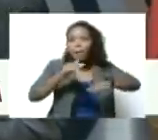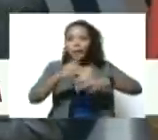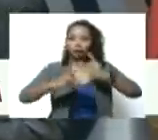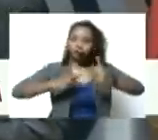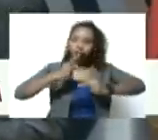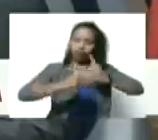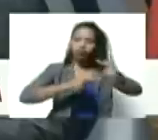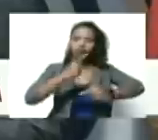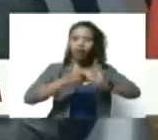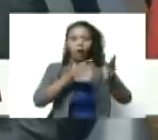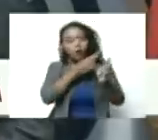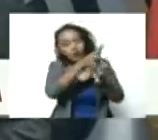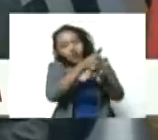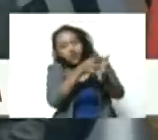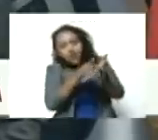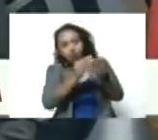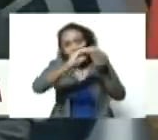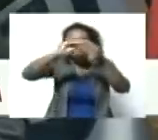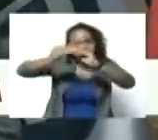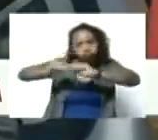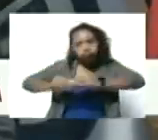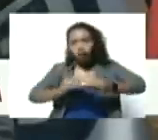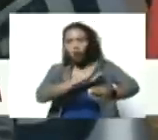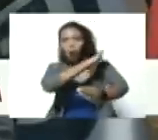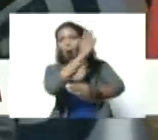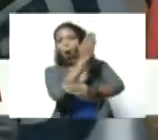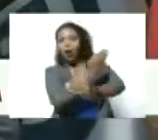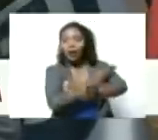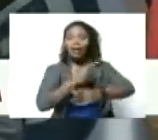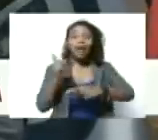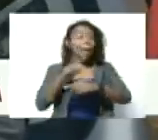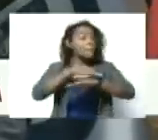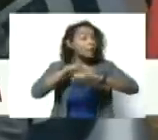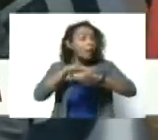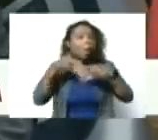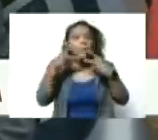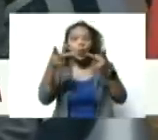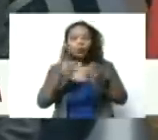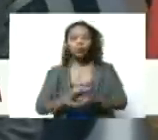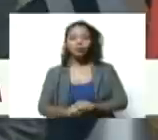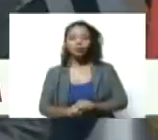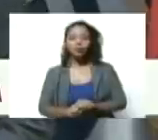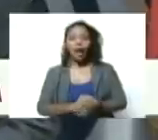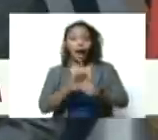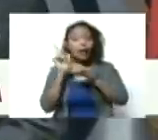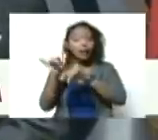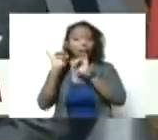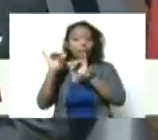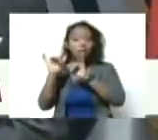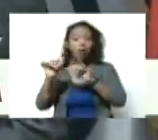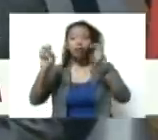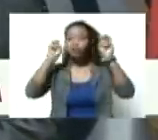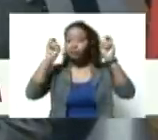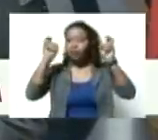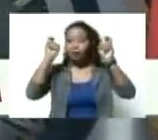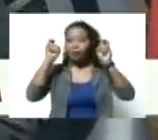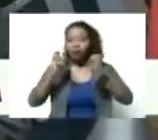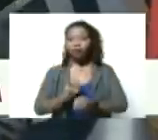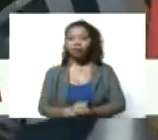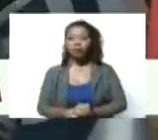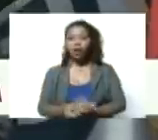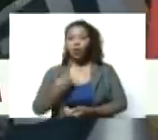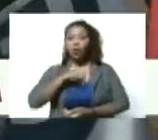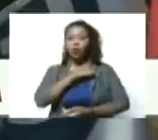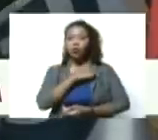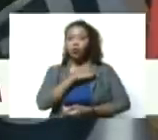proceso de reestructuración y fortalecimiento del Ministerio Público. En ese mismo marco,